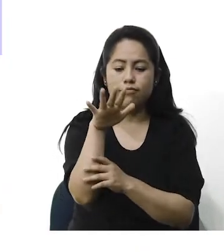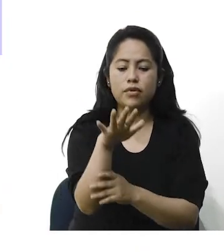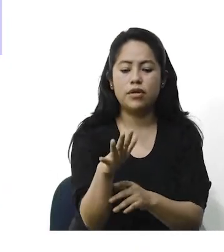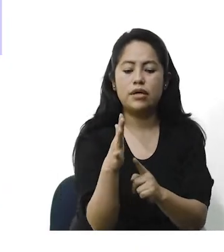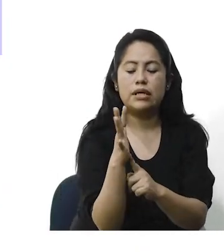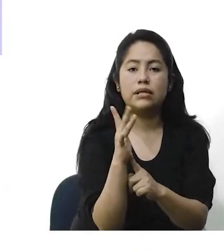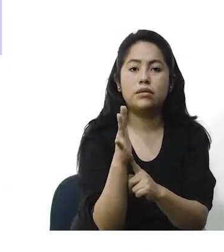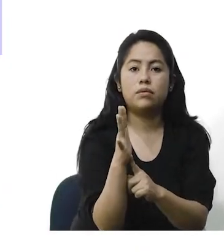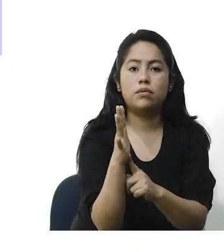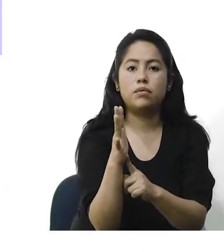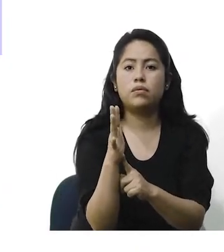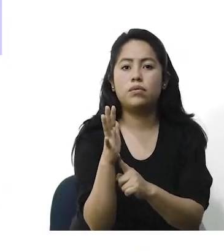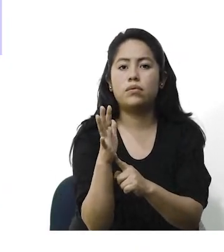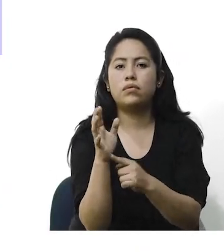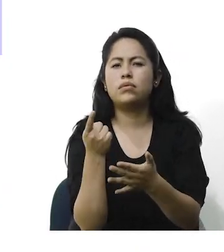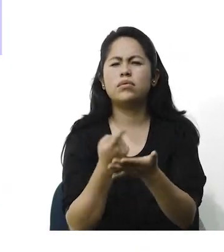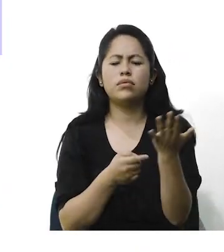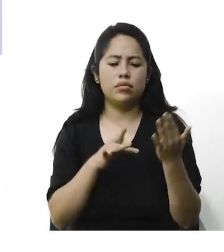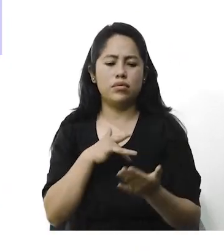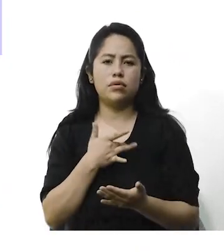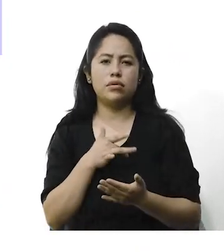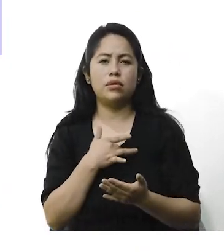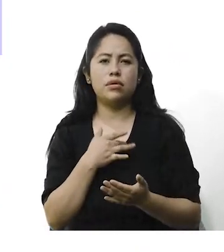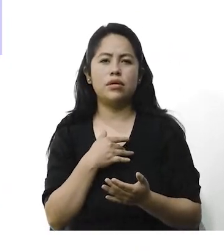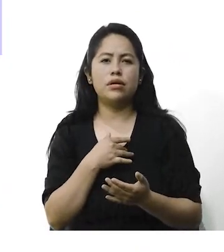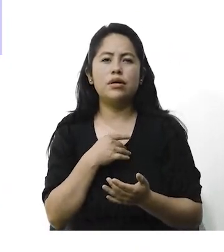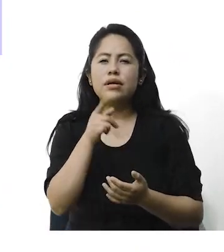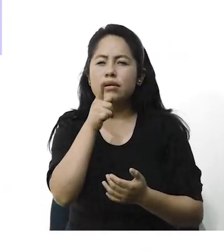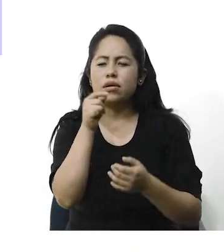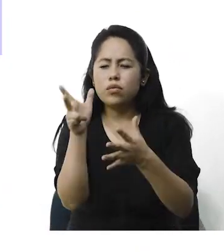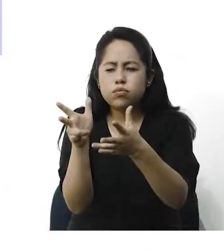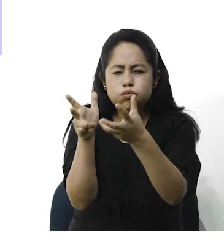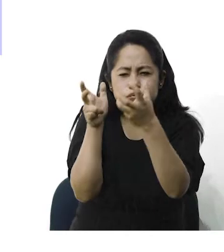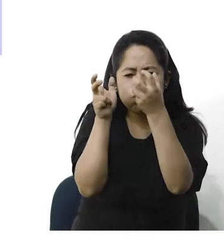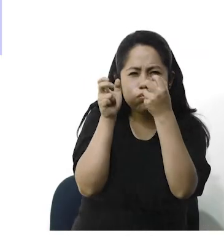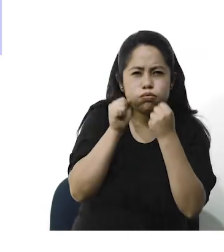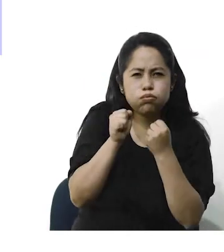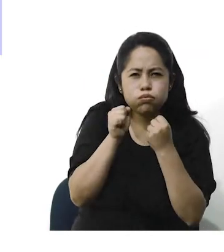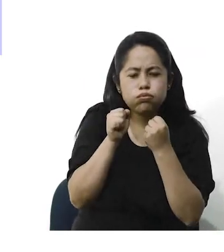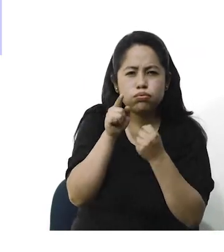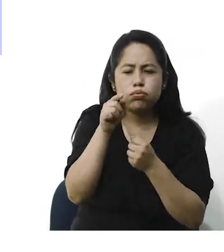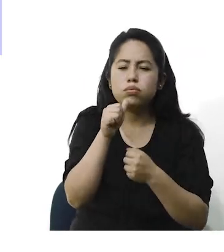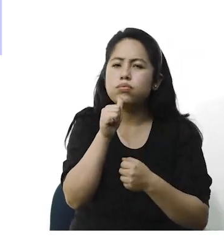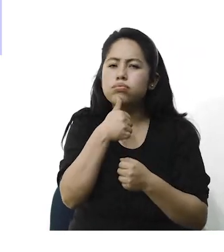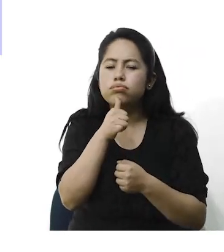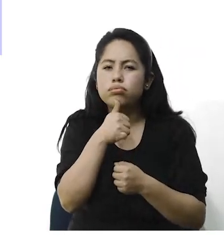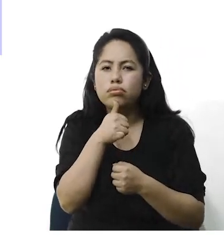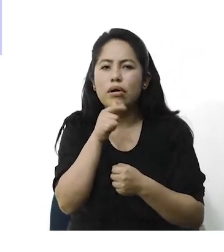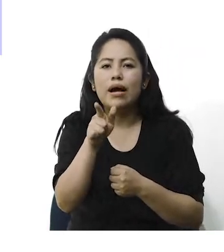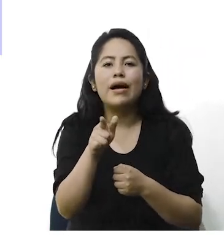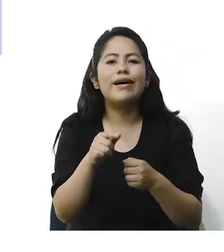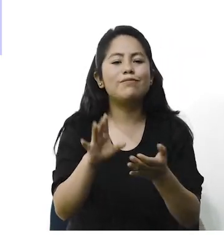¿qué sentido capta? ¿Quién captará primero el dolor? Las neuronas sensitivas, las que perciben